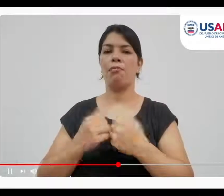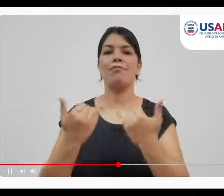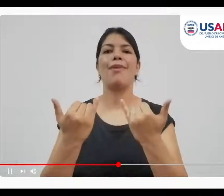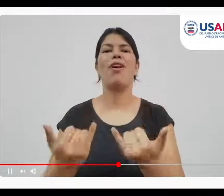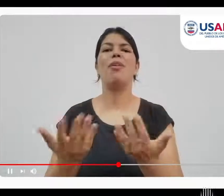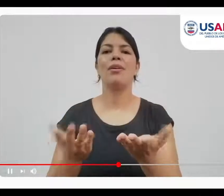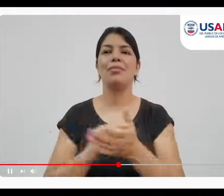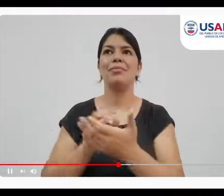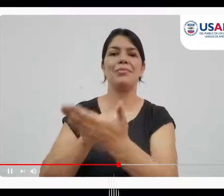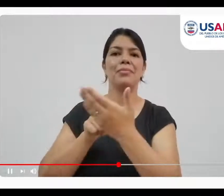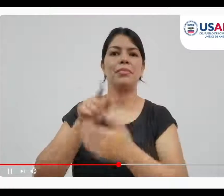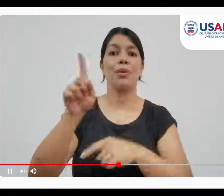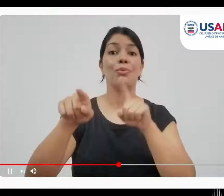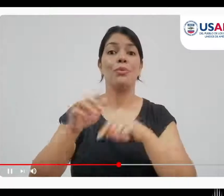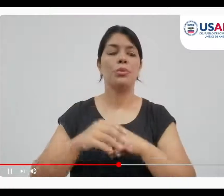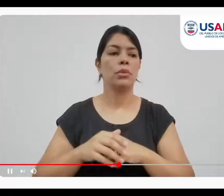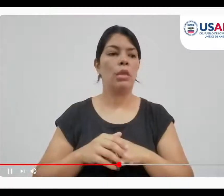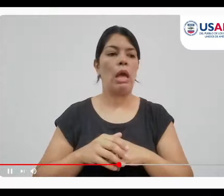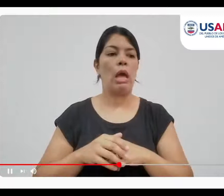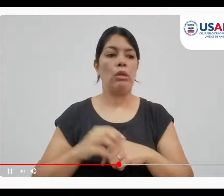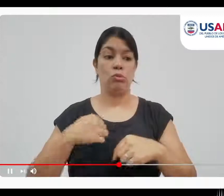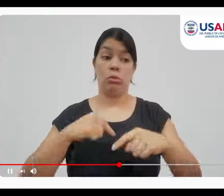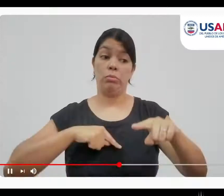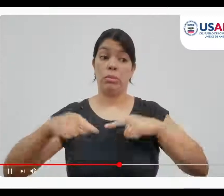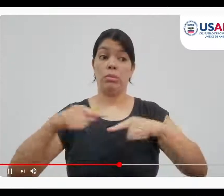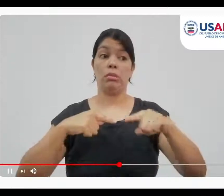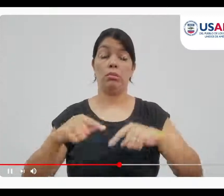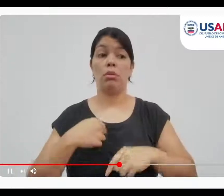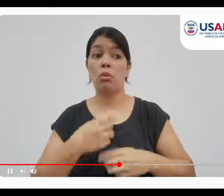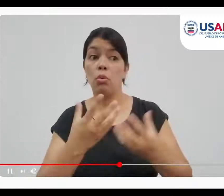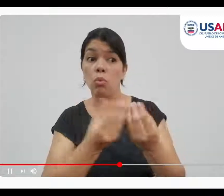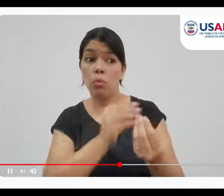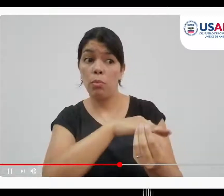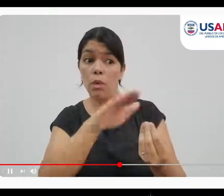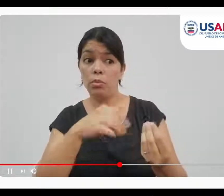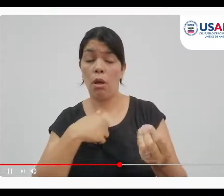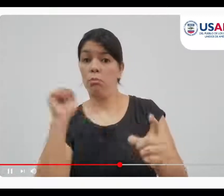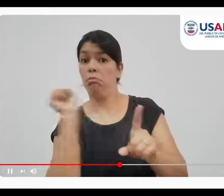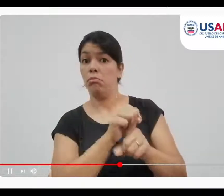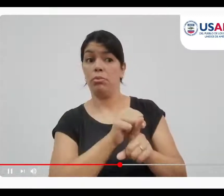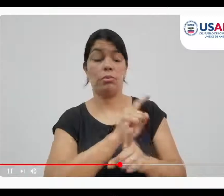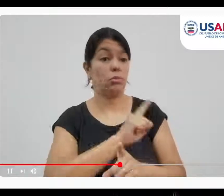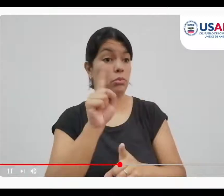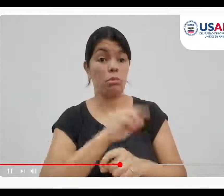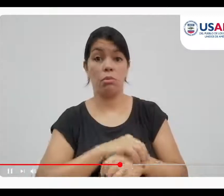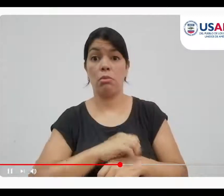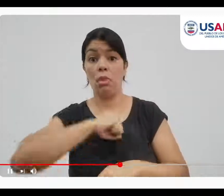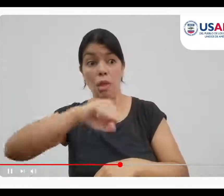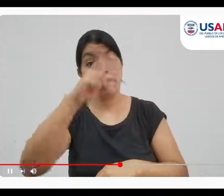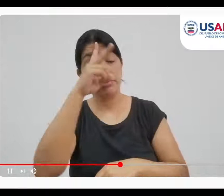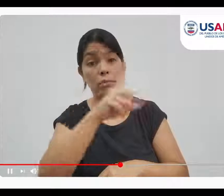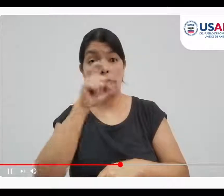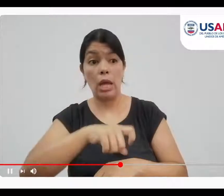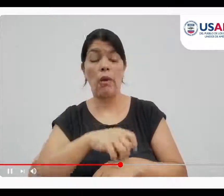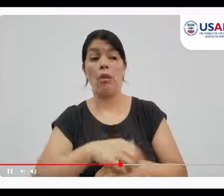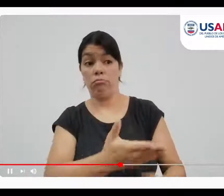en que hayan administraciones que digan, no podemos pasar por alto esta población, no podemos seguir desconociendo estos derechos y tenemos que apostarle